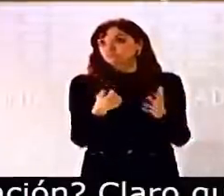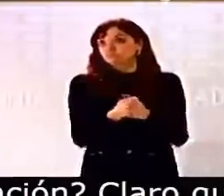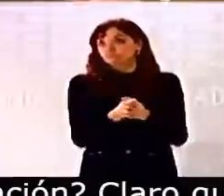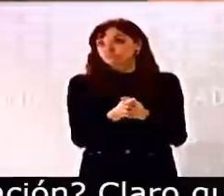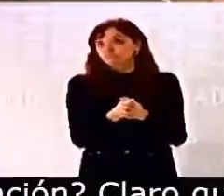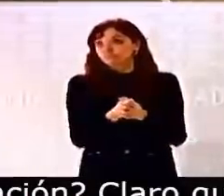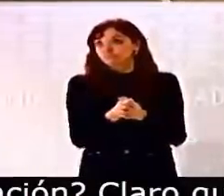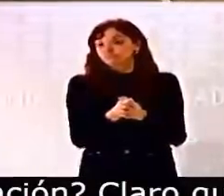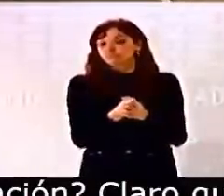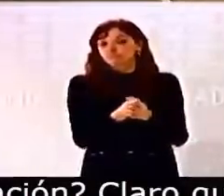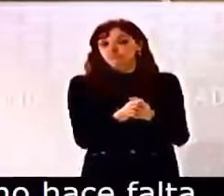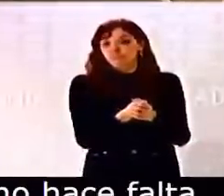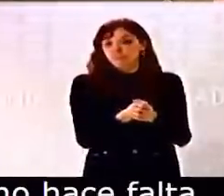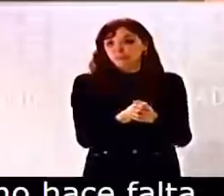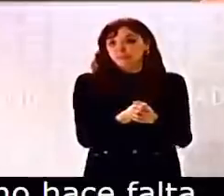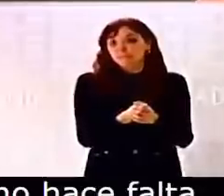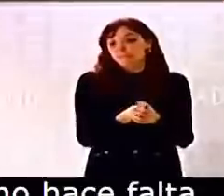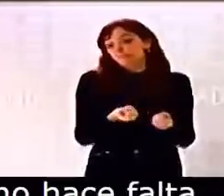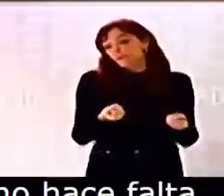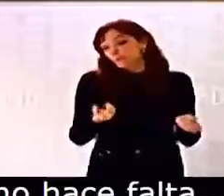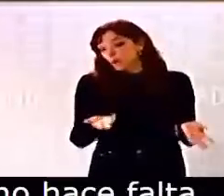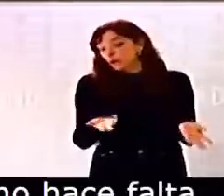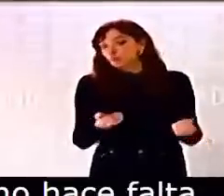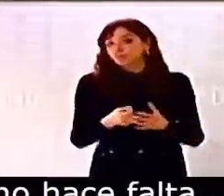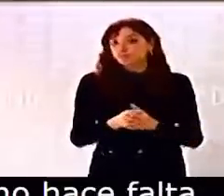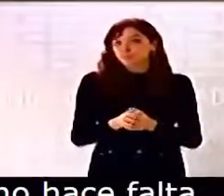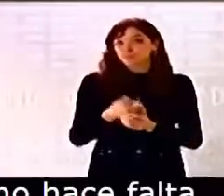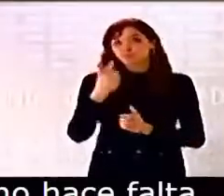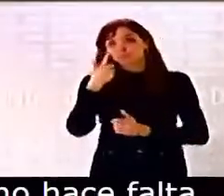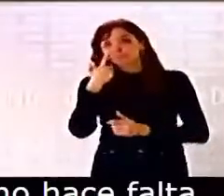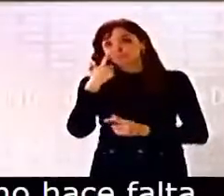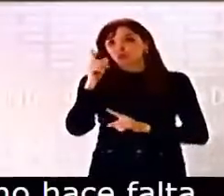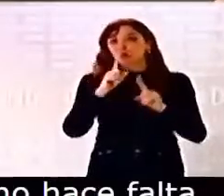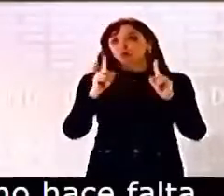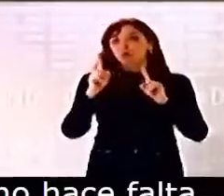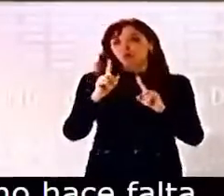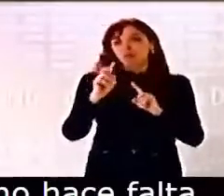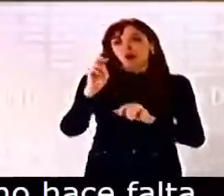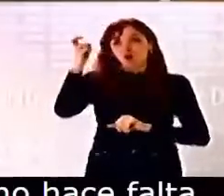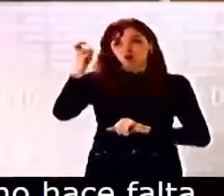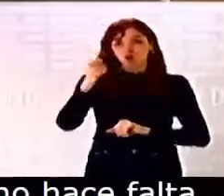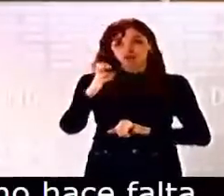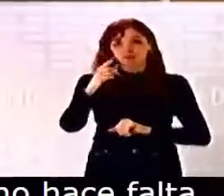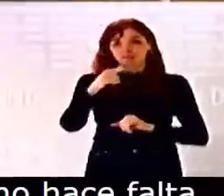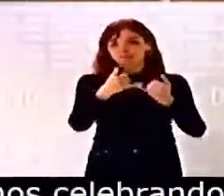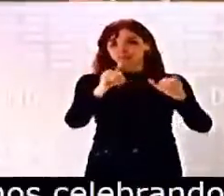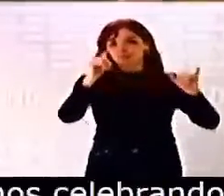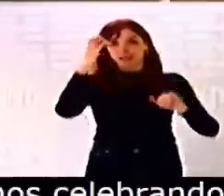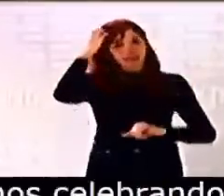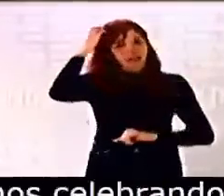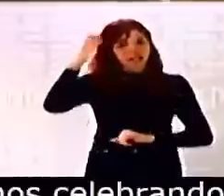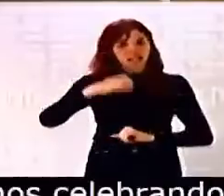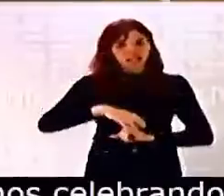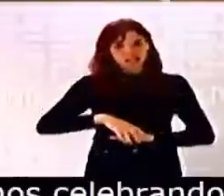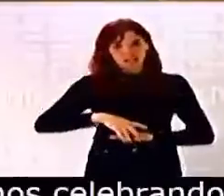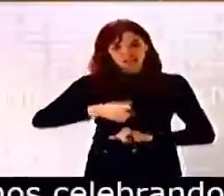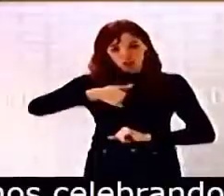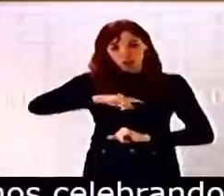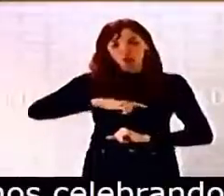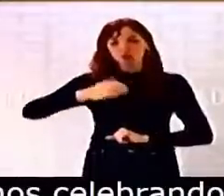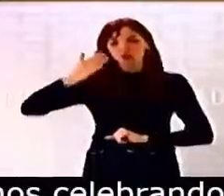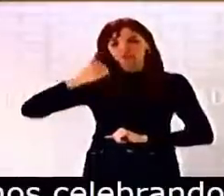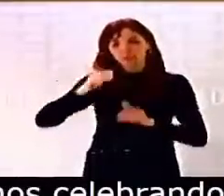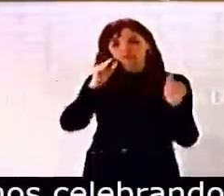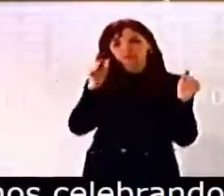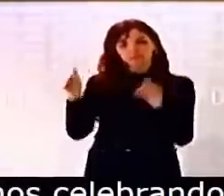Bueno, es que entonces el problema era otro. Estábamos celebrando los Reyes. Quiero decir, nadie hablaba de esto. Y nosotros ya estábamos controlando el plan